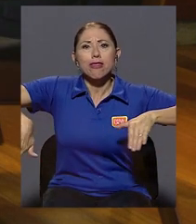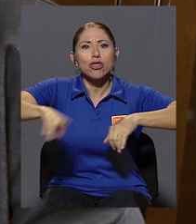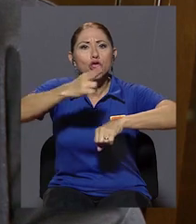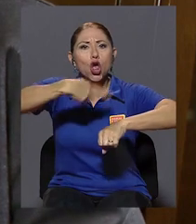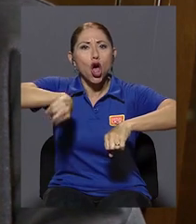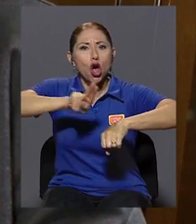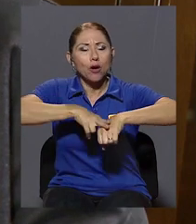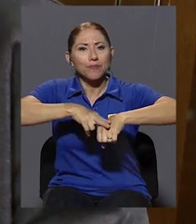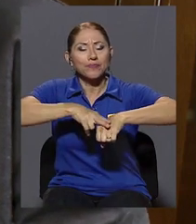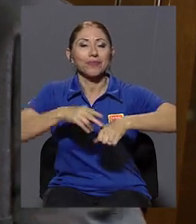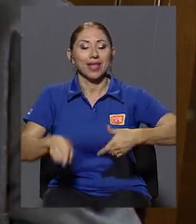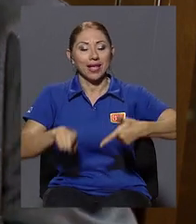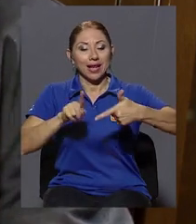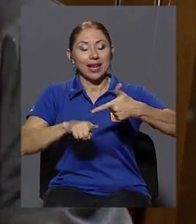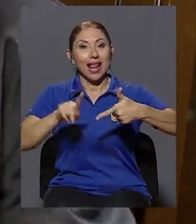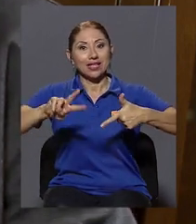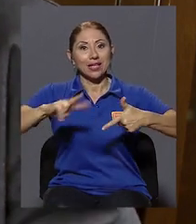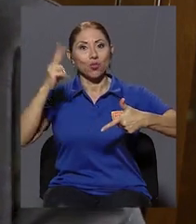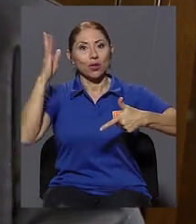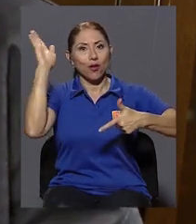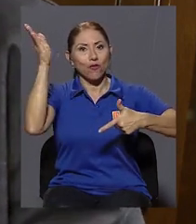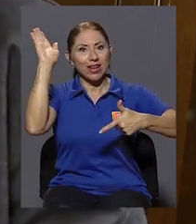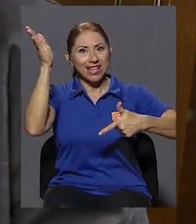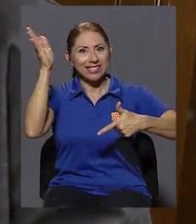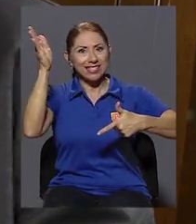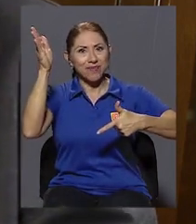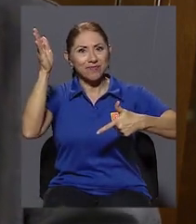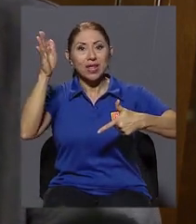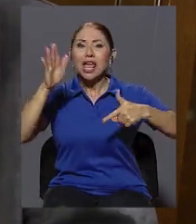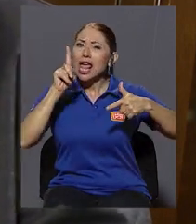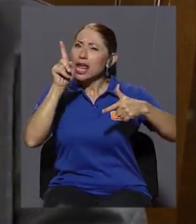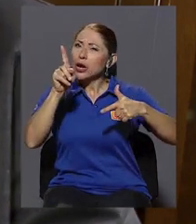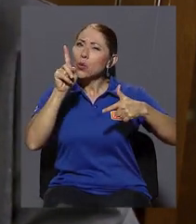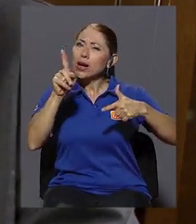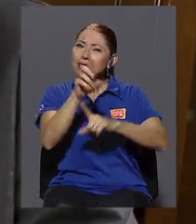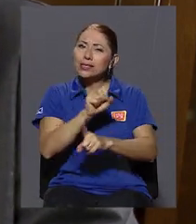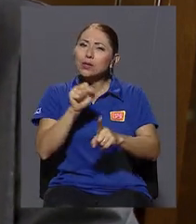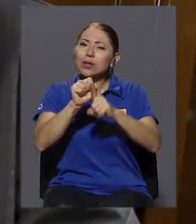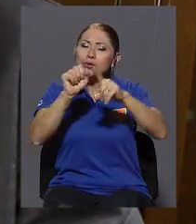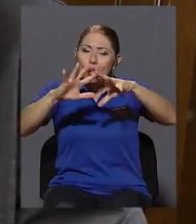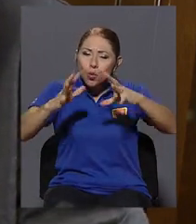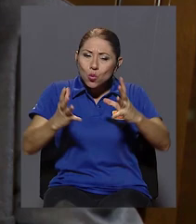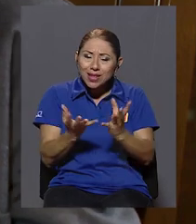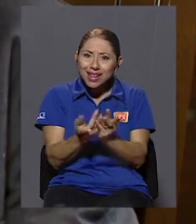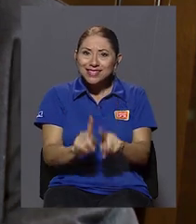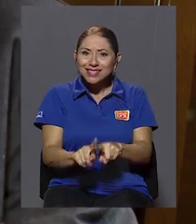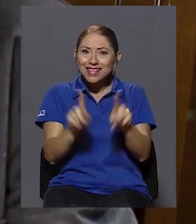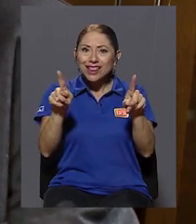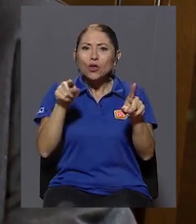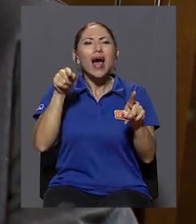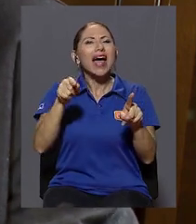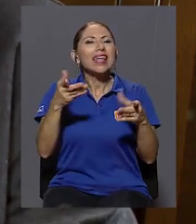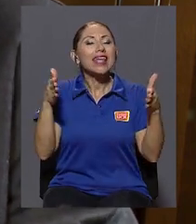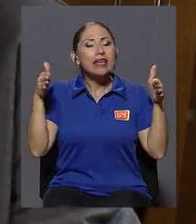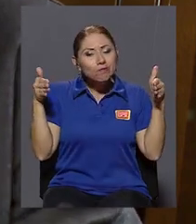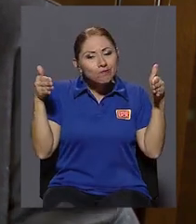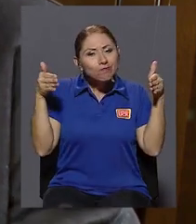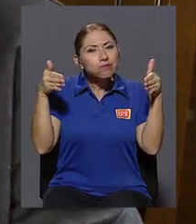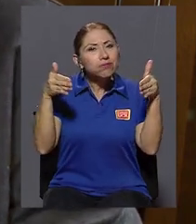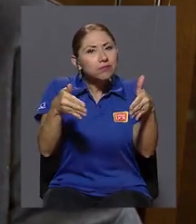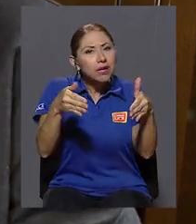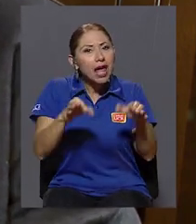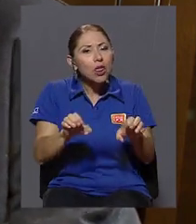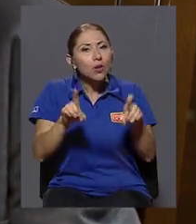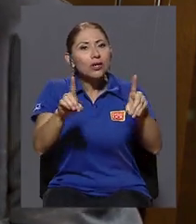del territorio. La segunda conferencia, que se dio en un contexto mundial muy distinto, hizo mucho hincapié en que la educación superior para